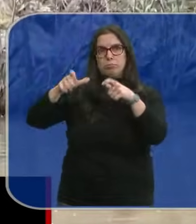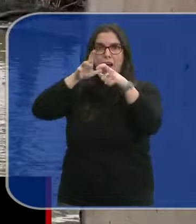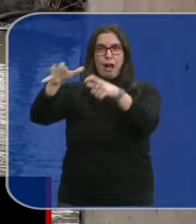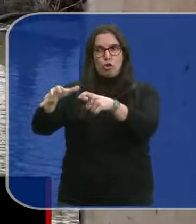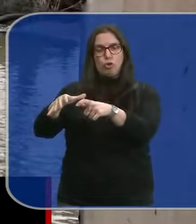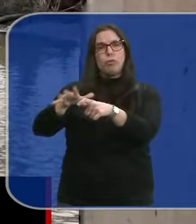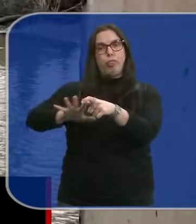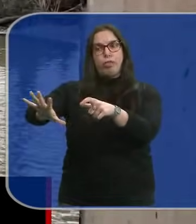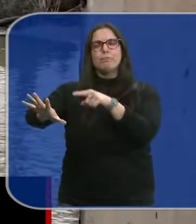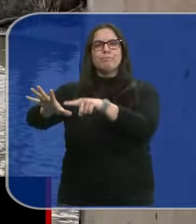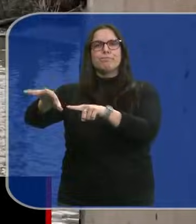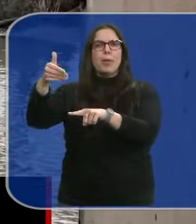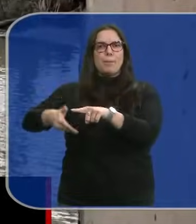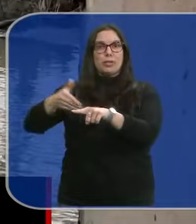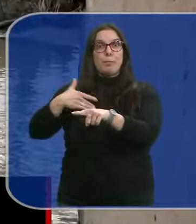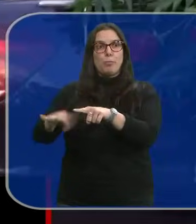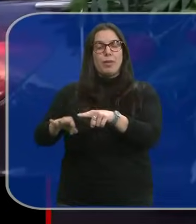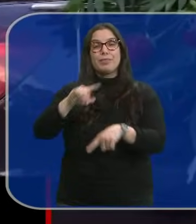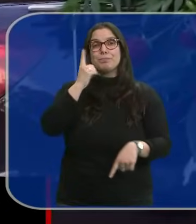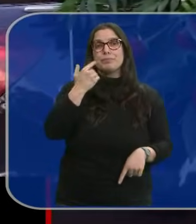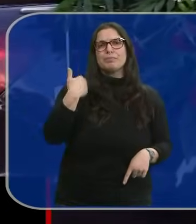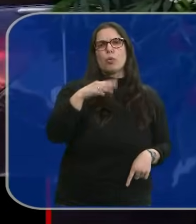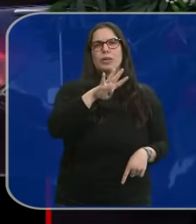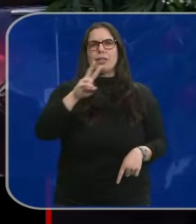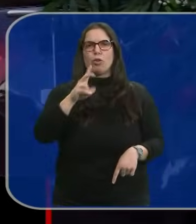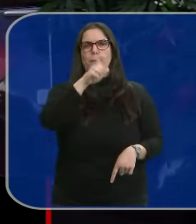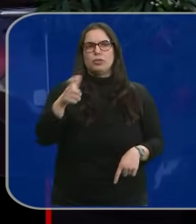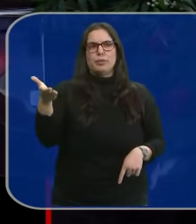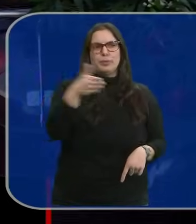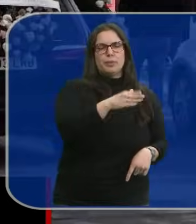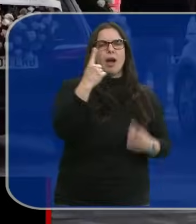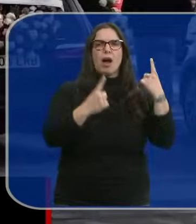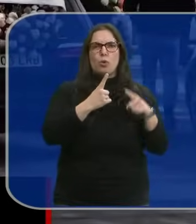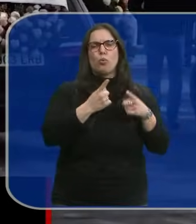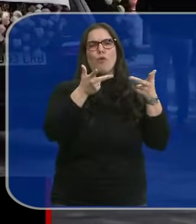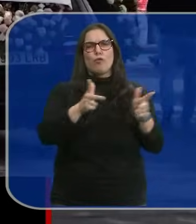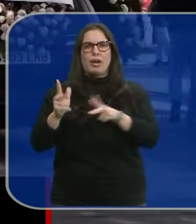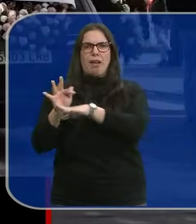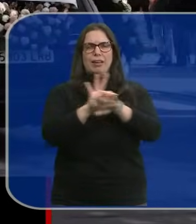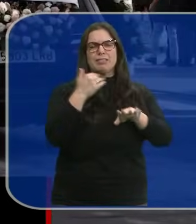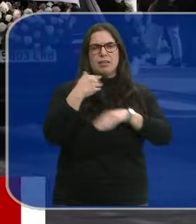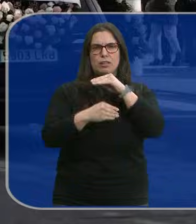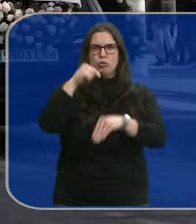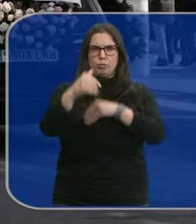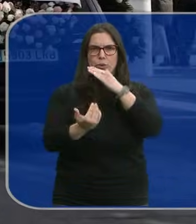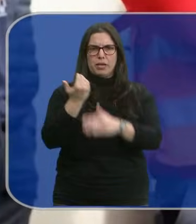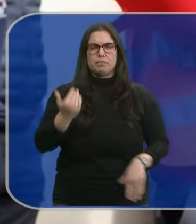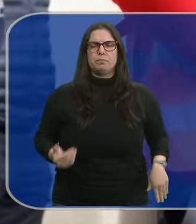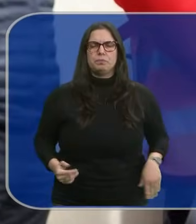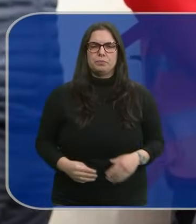cercano. Han sido identificados 42 cuerpos. Esta mañana ya se han celebrado algunos funerales.